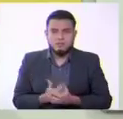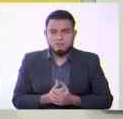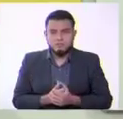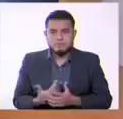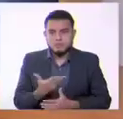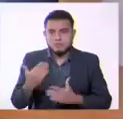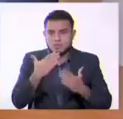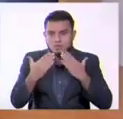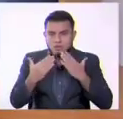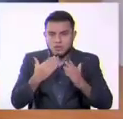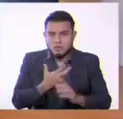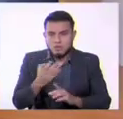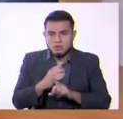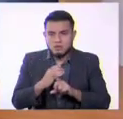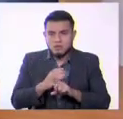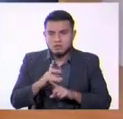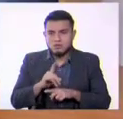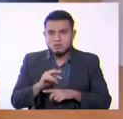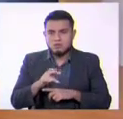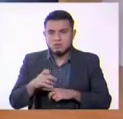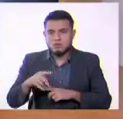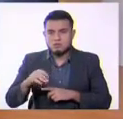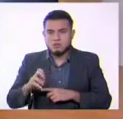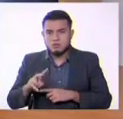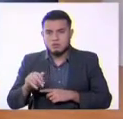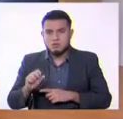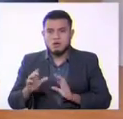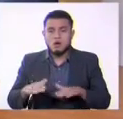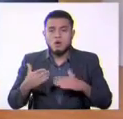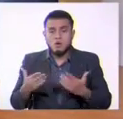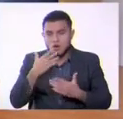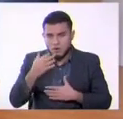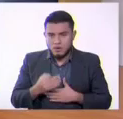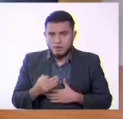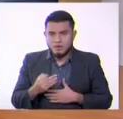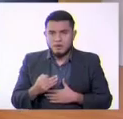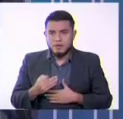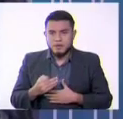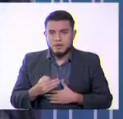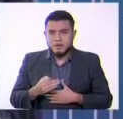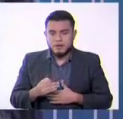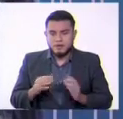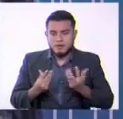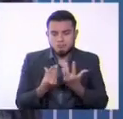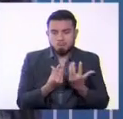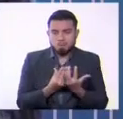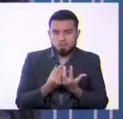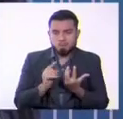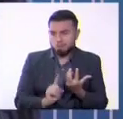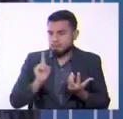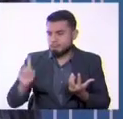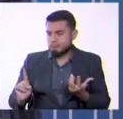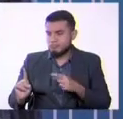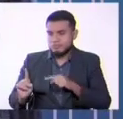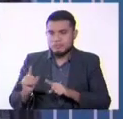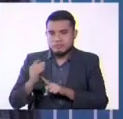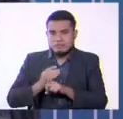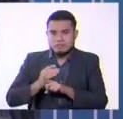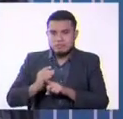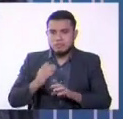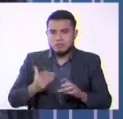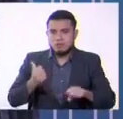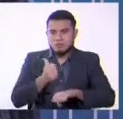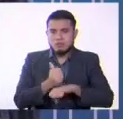de las conductas disruptivas o las conductas al margen de lo social, de lo que establece la sociedad, de lo